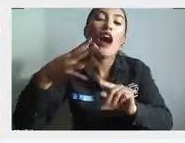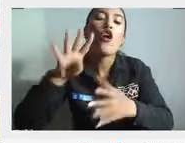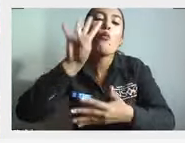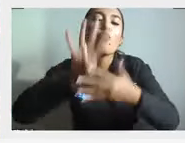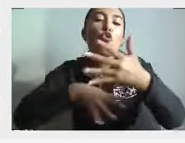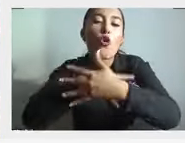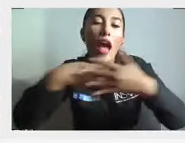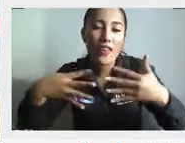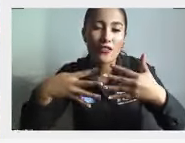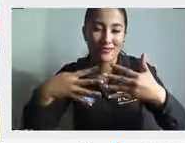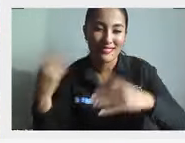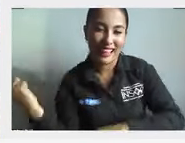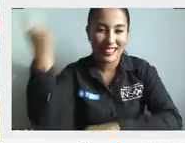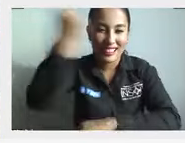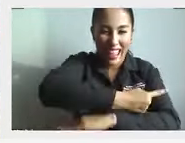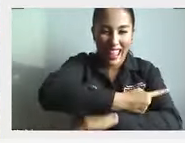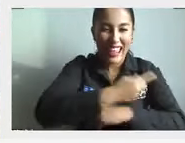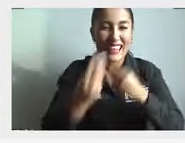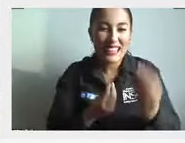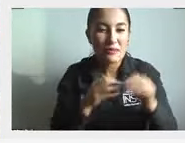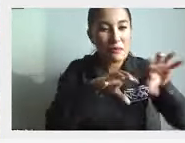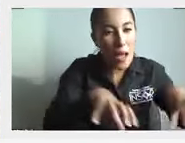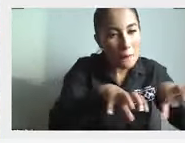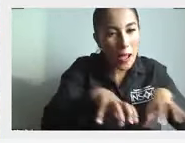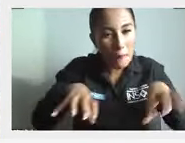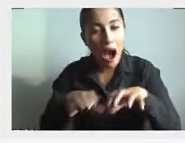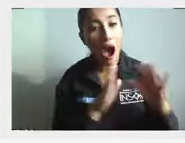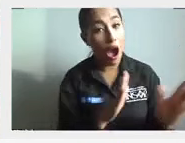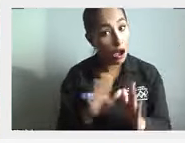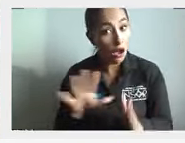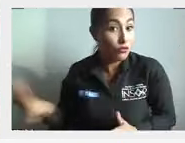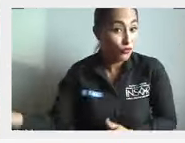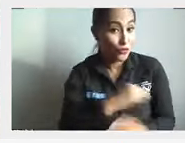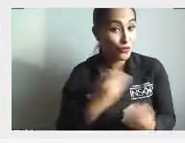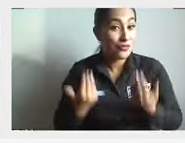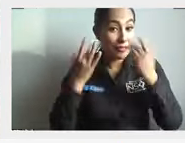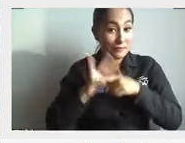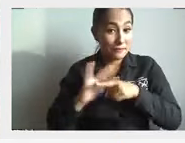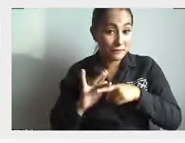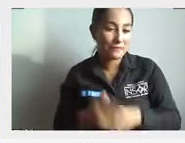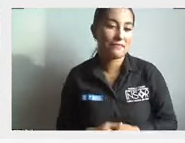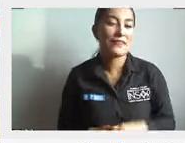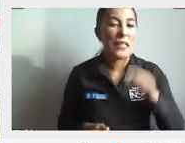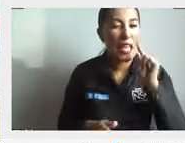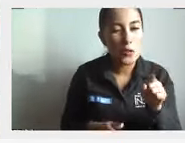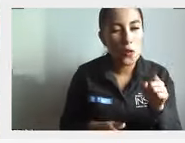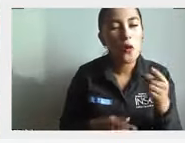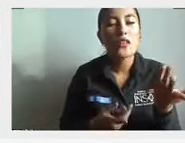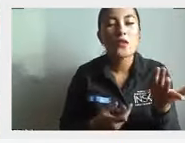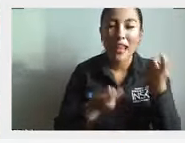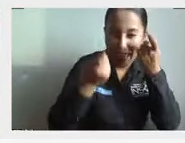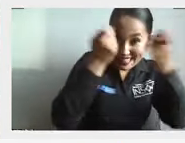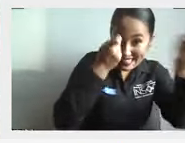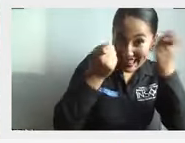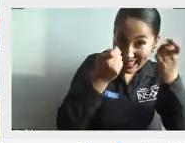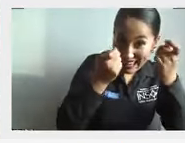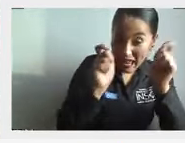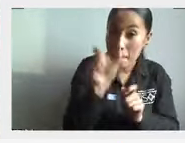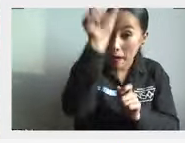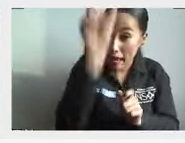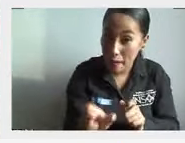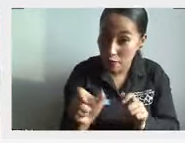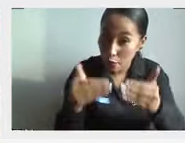también. Entonces, como les digo, es mirar cómo podemos hacer que eso que es un requerimiento de apoyo para uno de los miembros de la familia